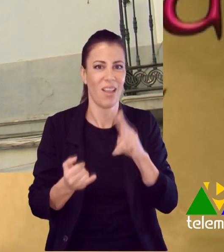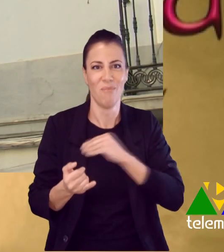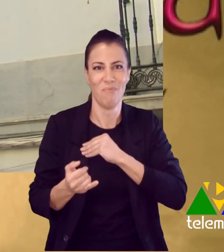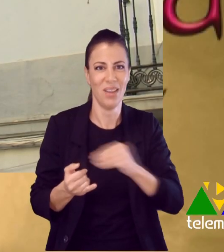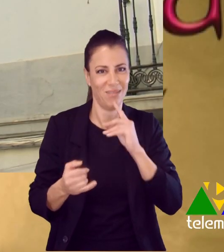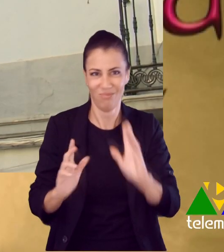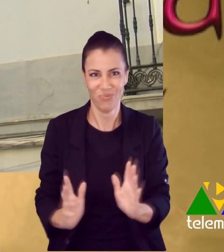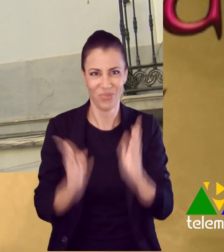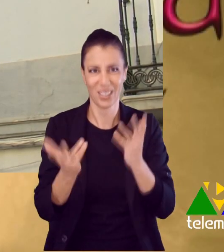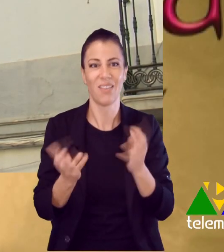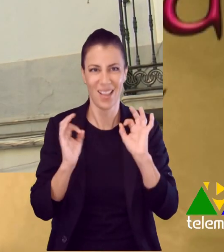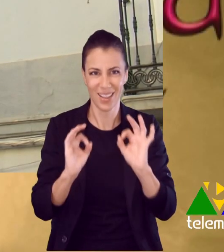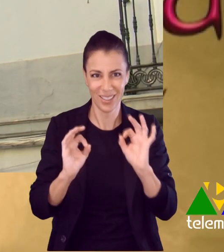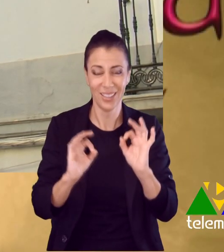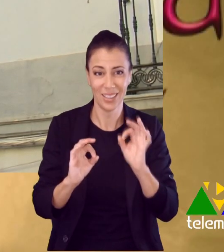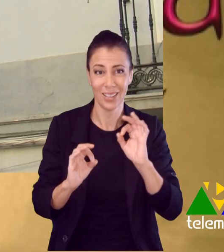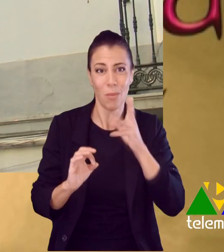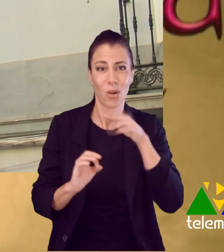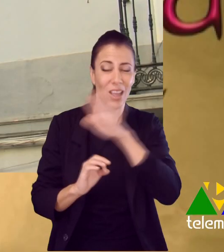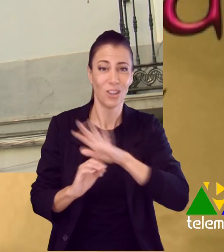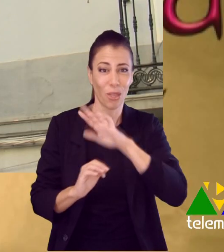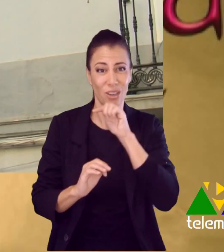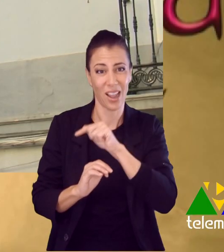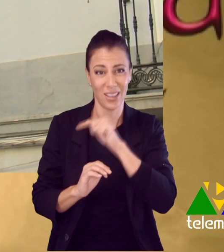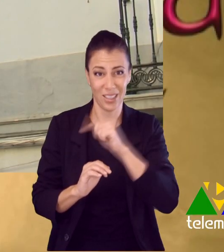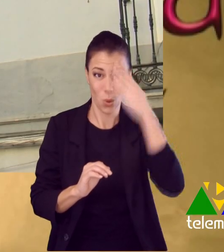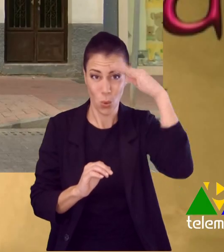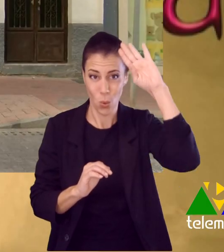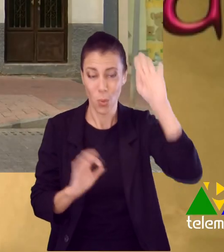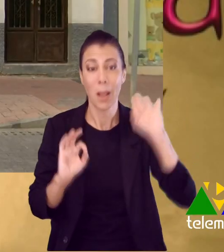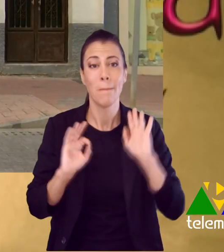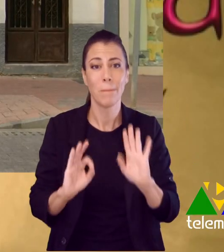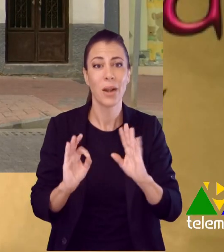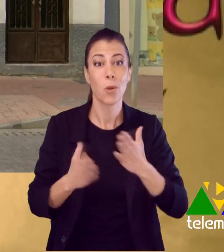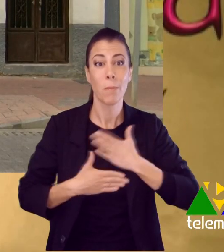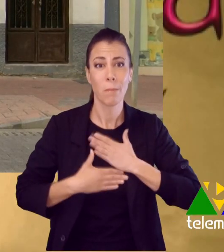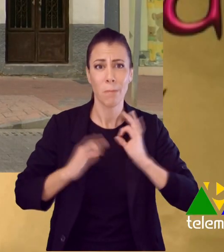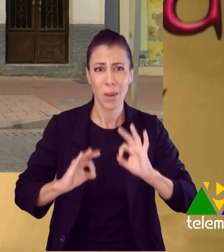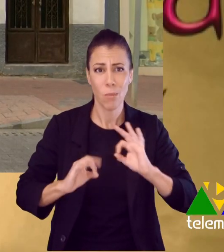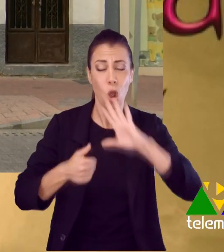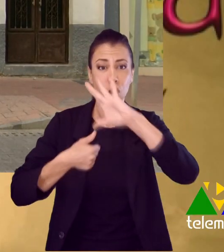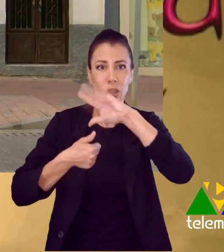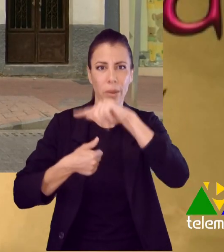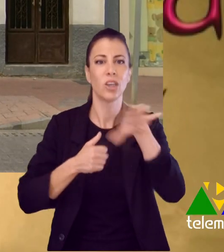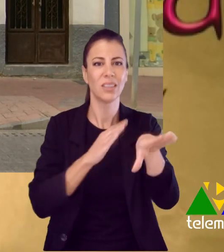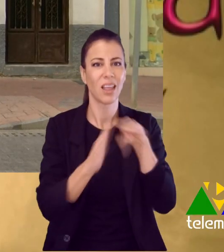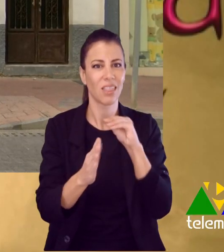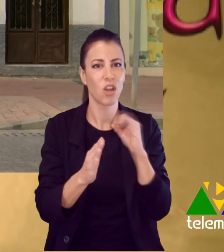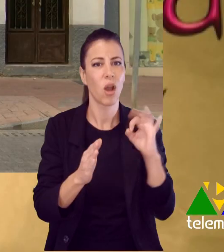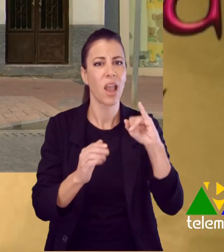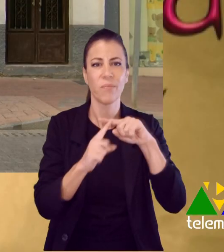del Atlántico en Cuba, en La Habana. Pero los propios norteamericanos entendieron